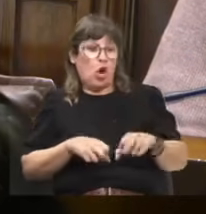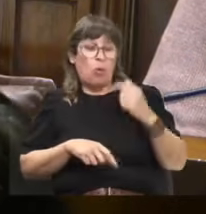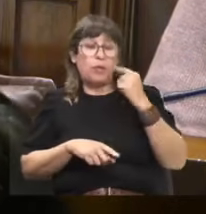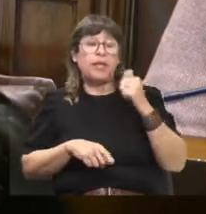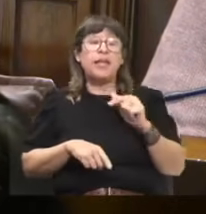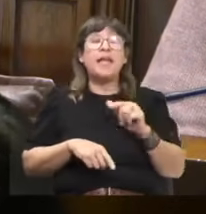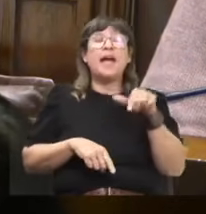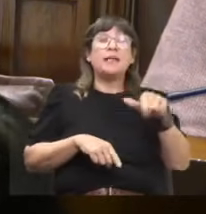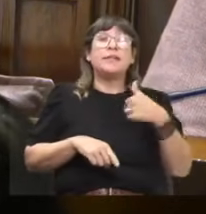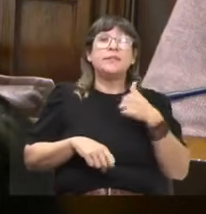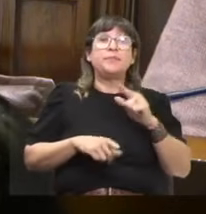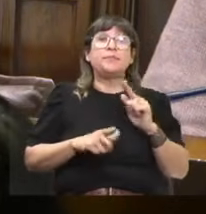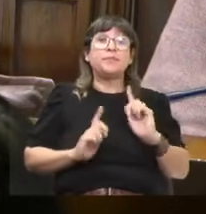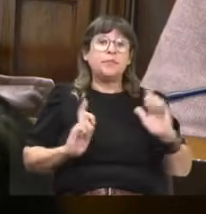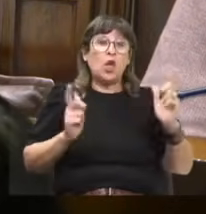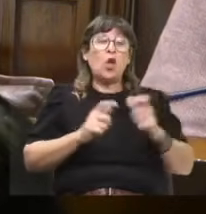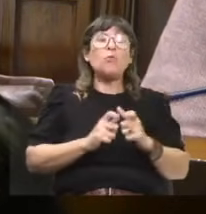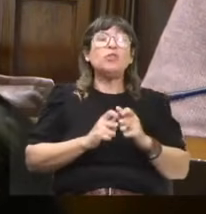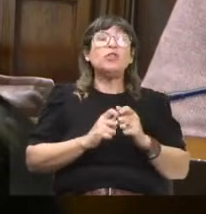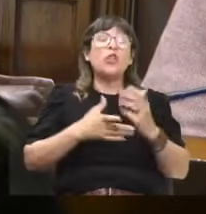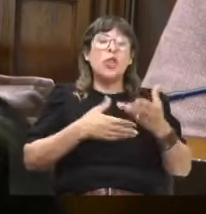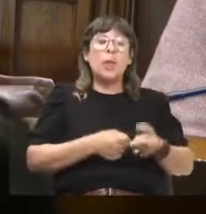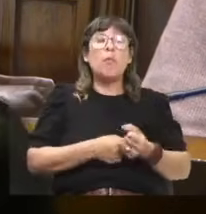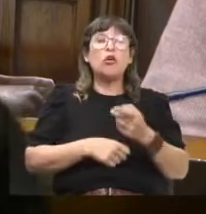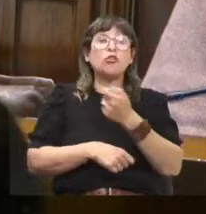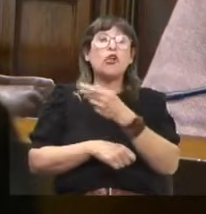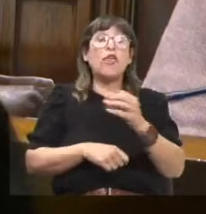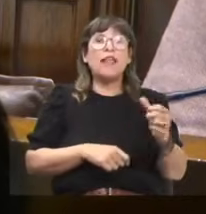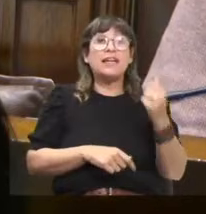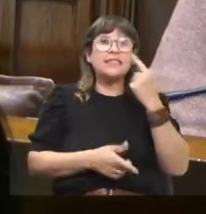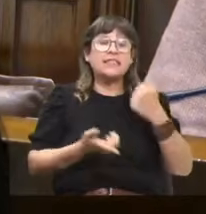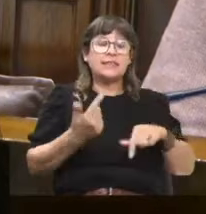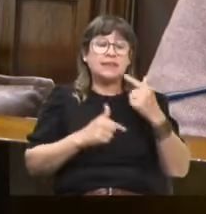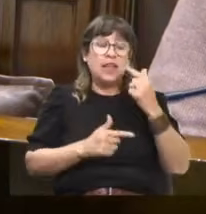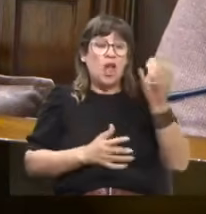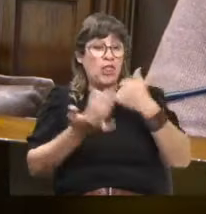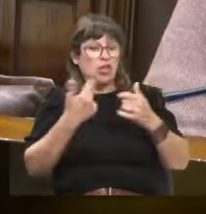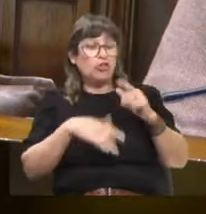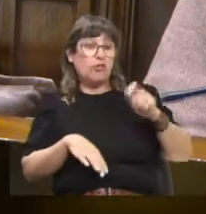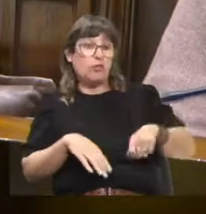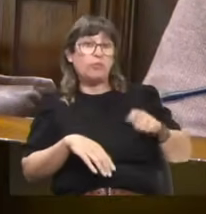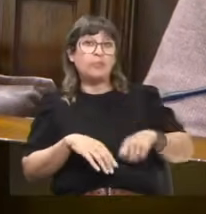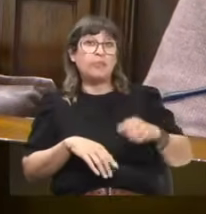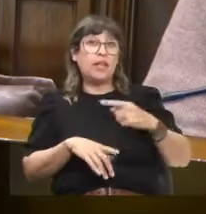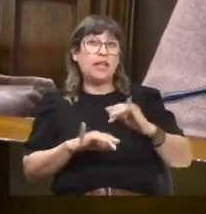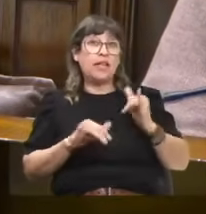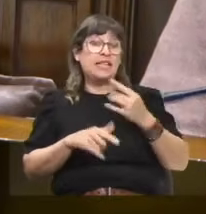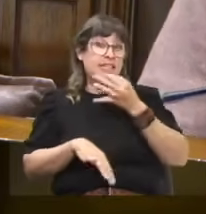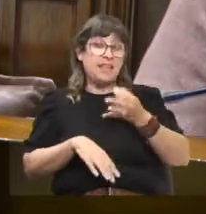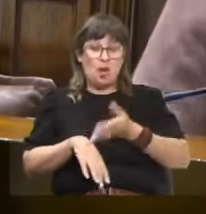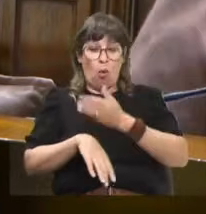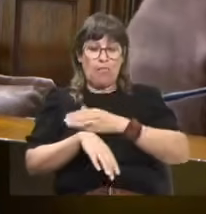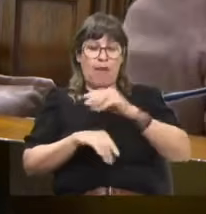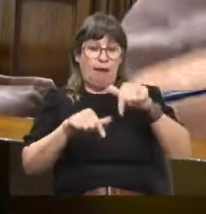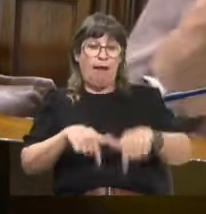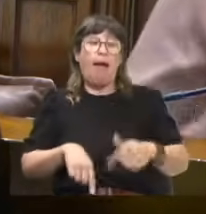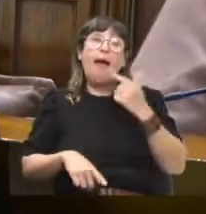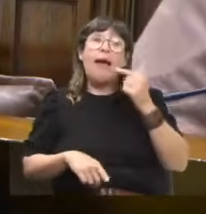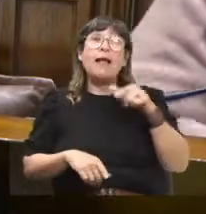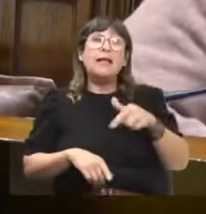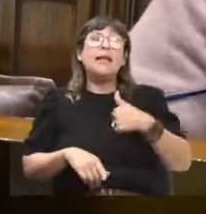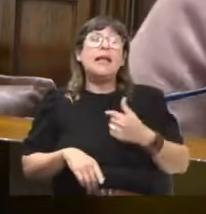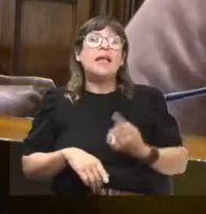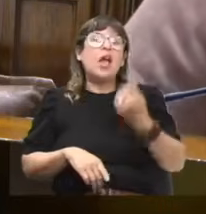la Comisión de Apoyo de ACE, resulta de los informes jurídicos que han sido mencionados que se trata de